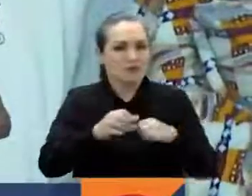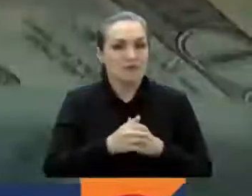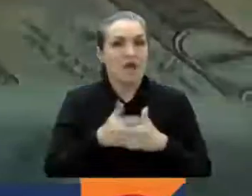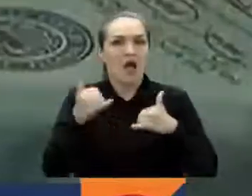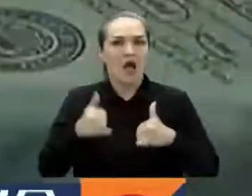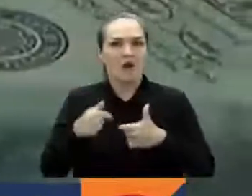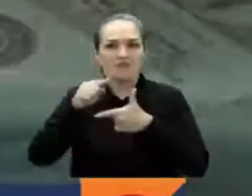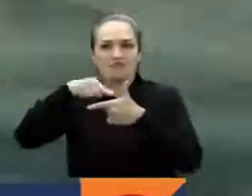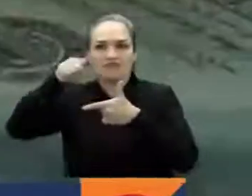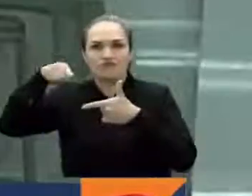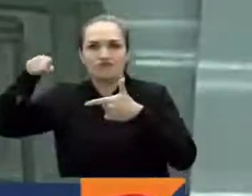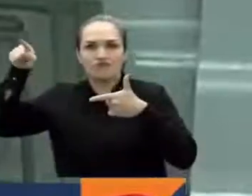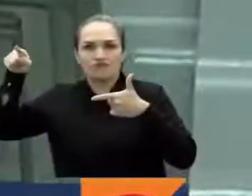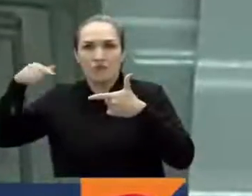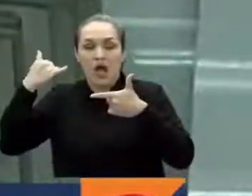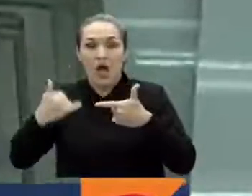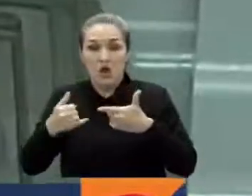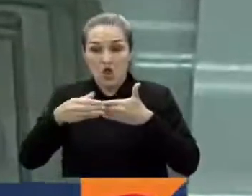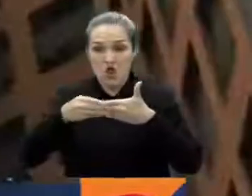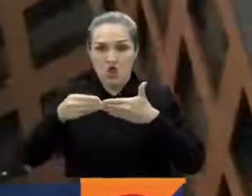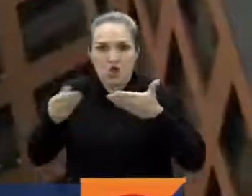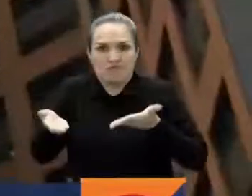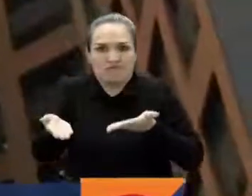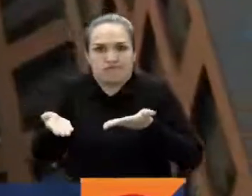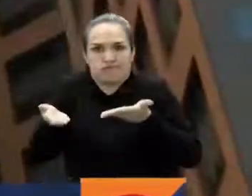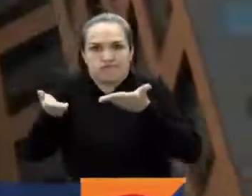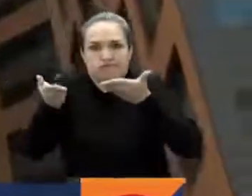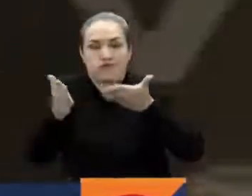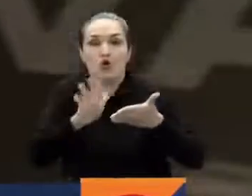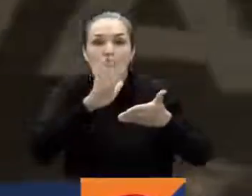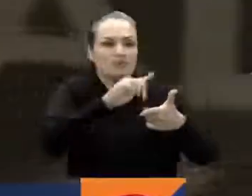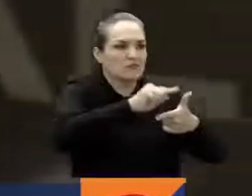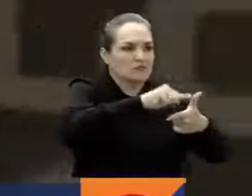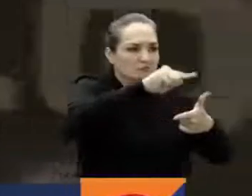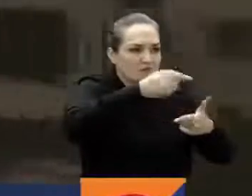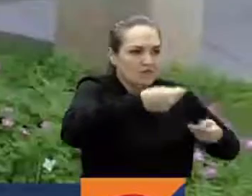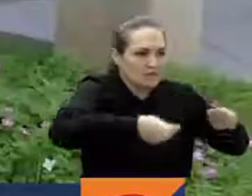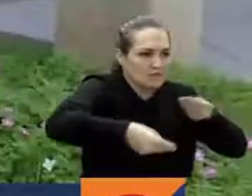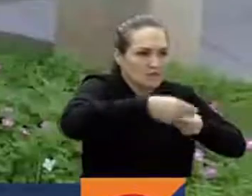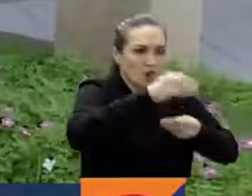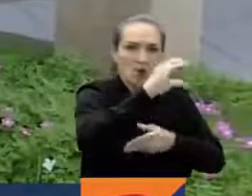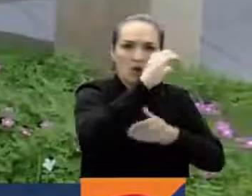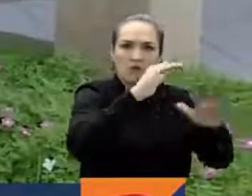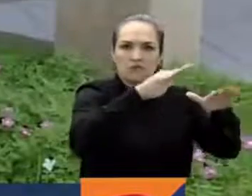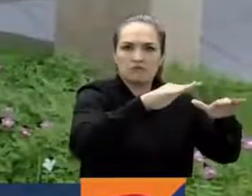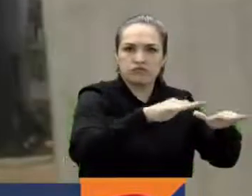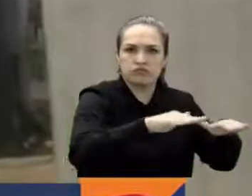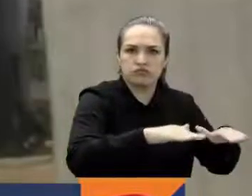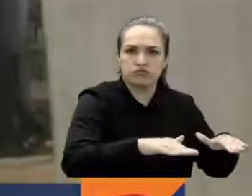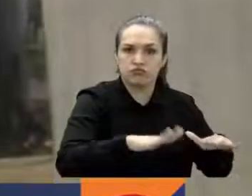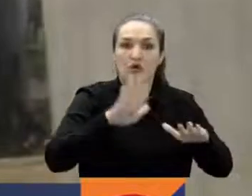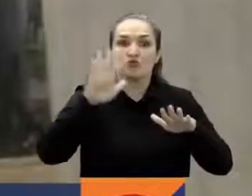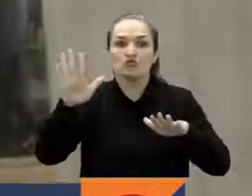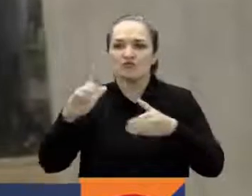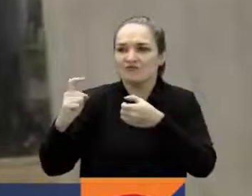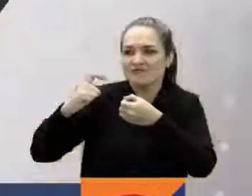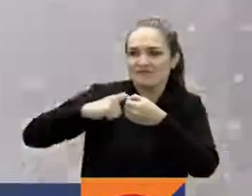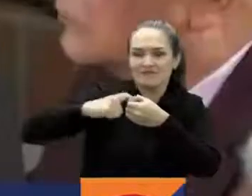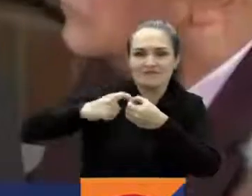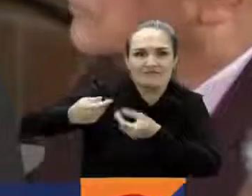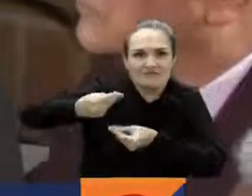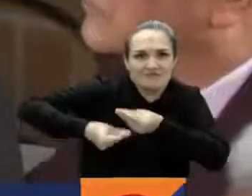El dólar abrió al alza y la bolsa de Colombia a la baja. Las acciones de Ecopetrol en distintos mercados